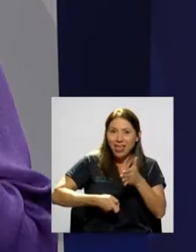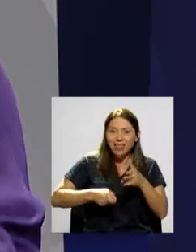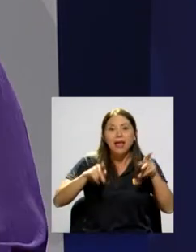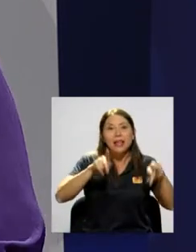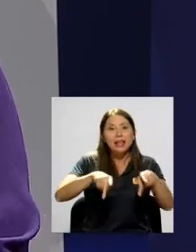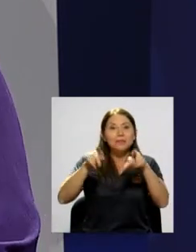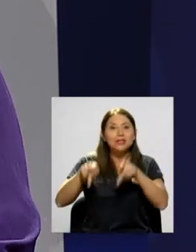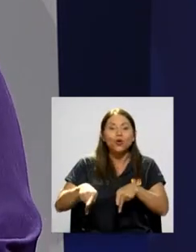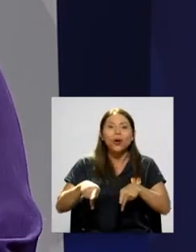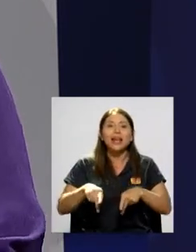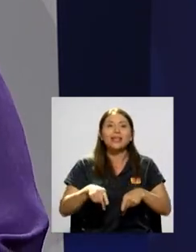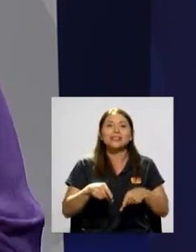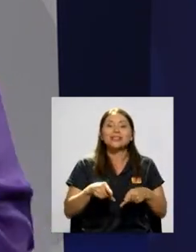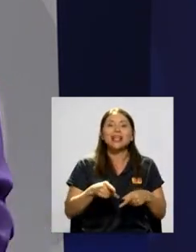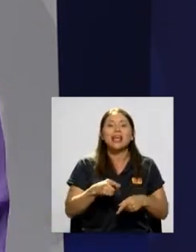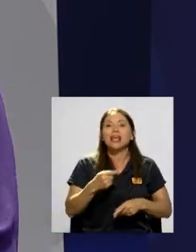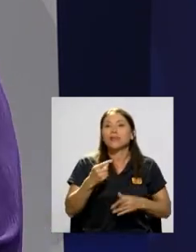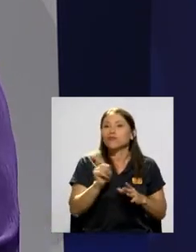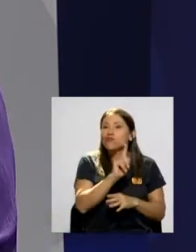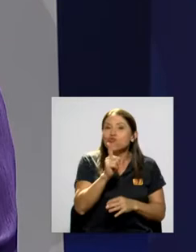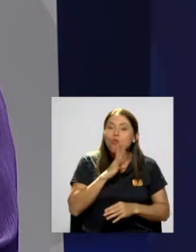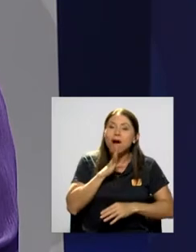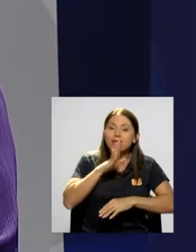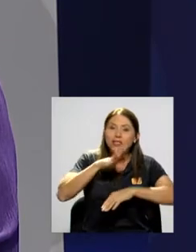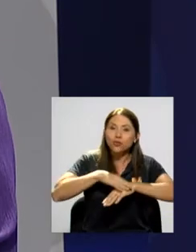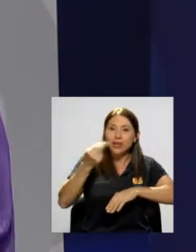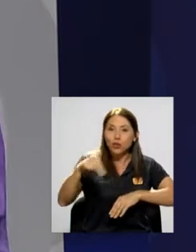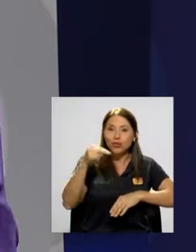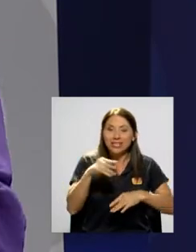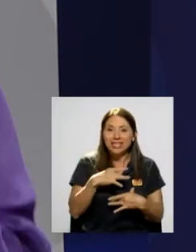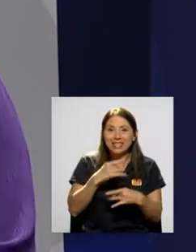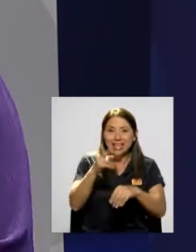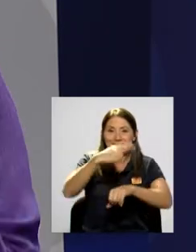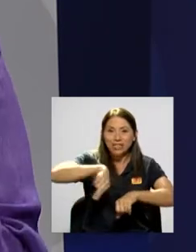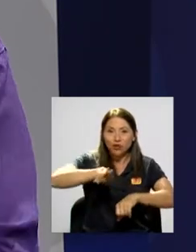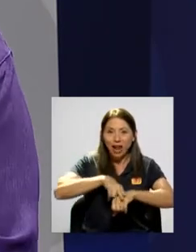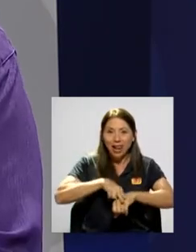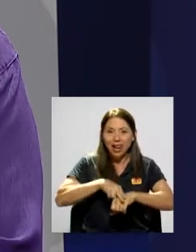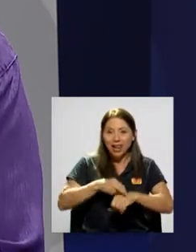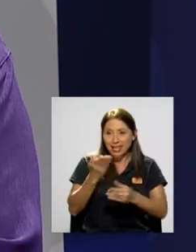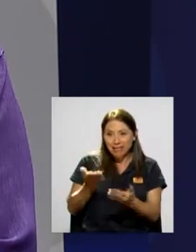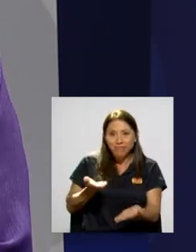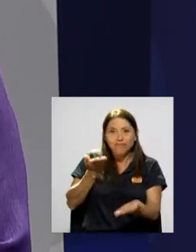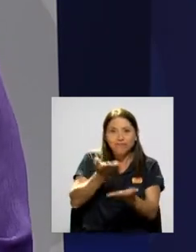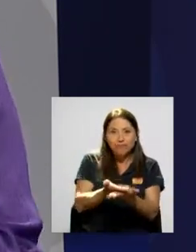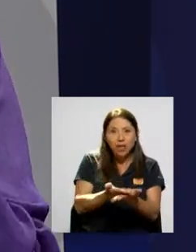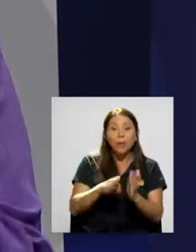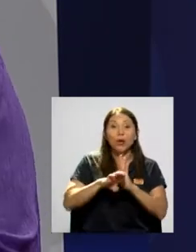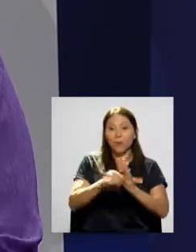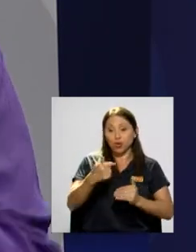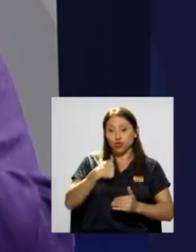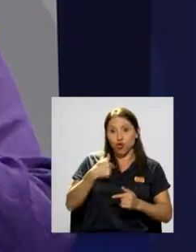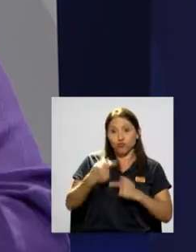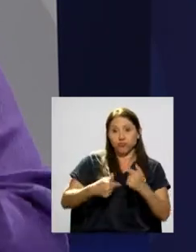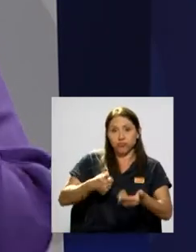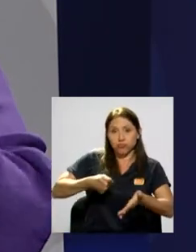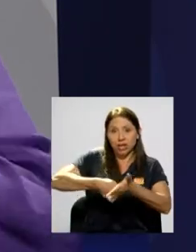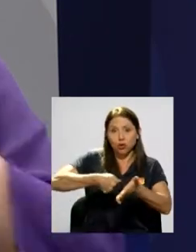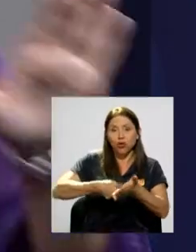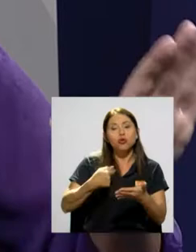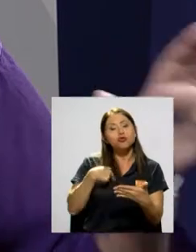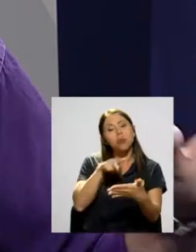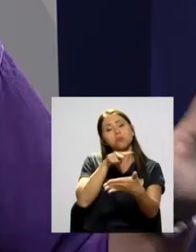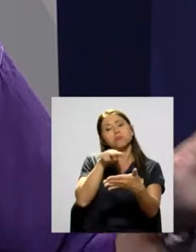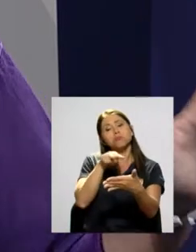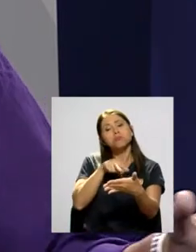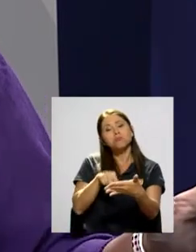son claramente de interés nacional y que están colocadas ahí, ¿verdad? Porque ¿qué es lo que sucede? Yo como lector o como lectora, si yo veo que una noticia es